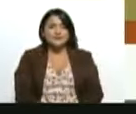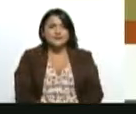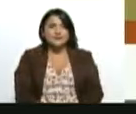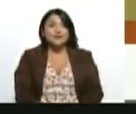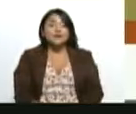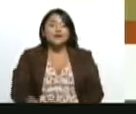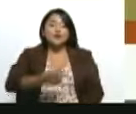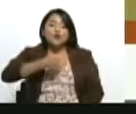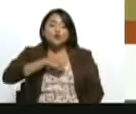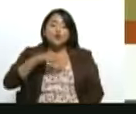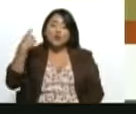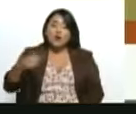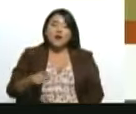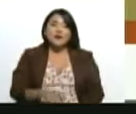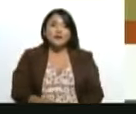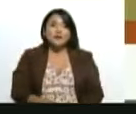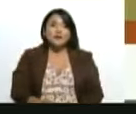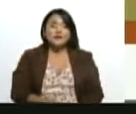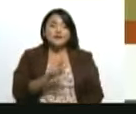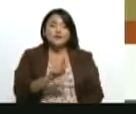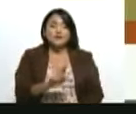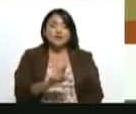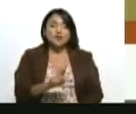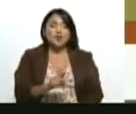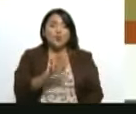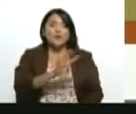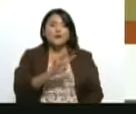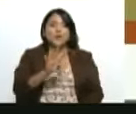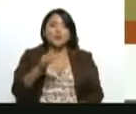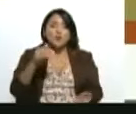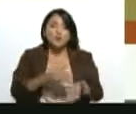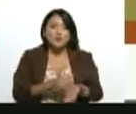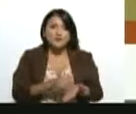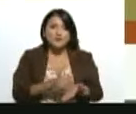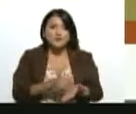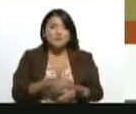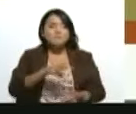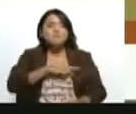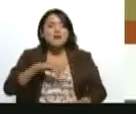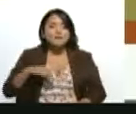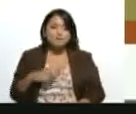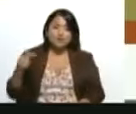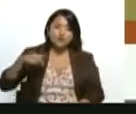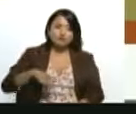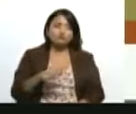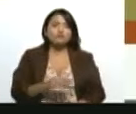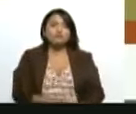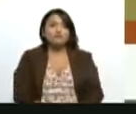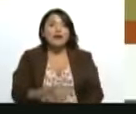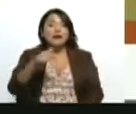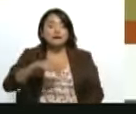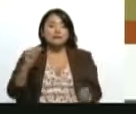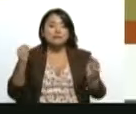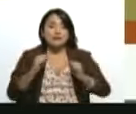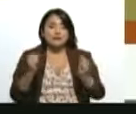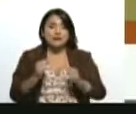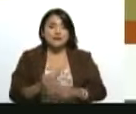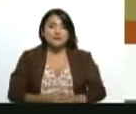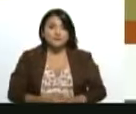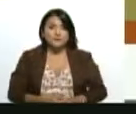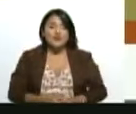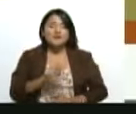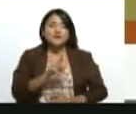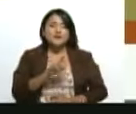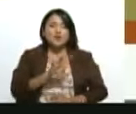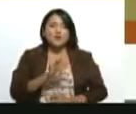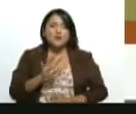Nosotros tenemos aquí 144.000 militantes, aquí en el estado